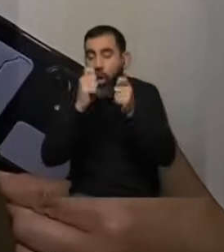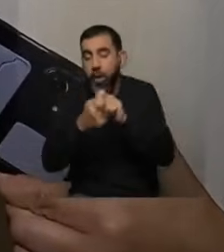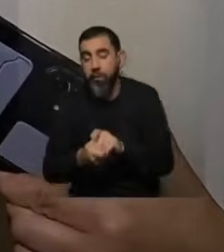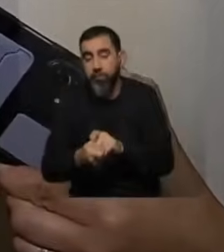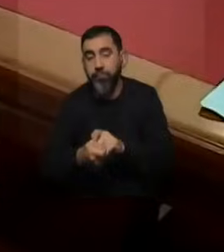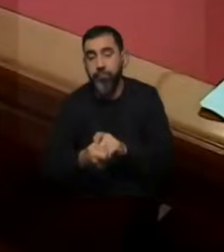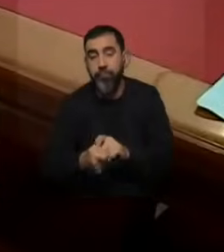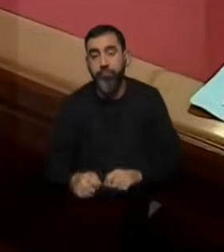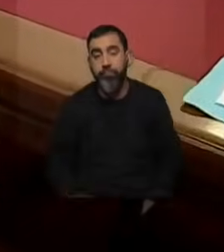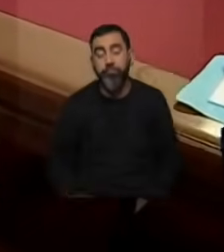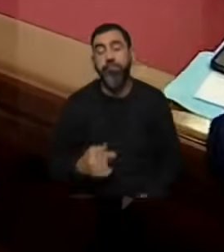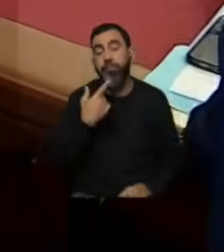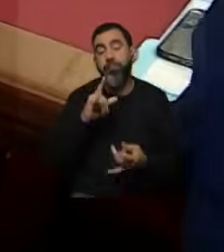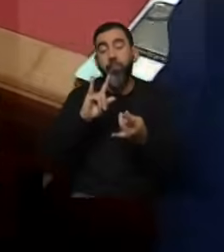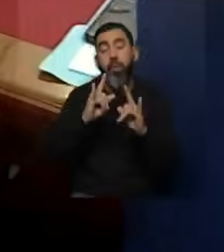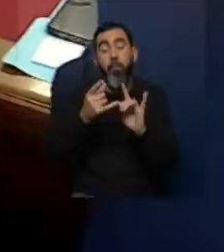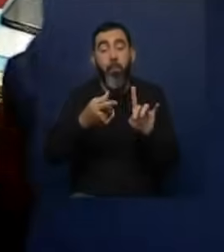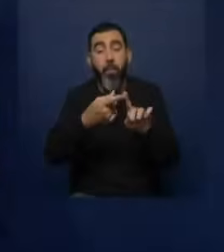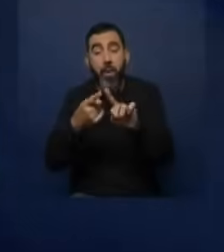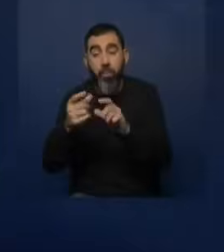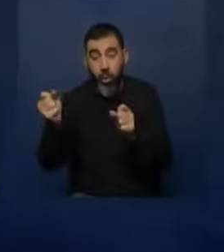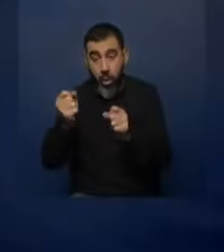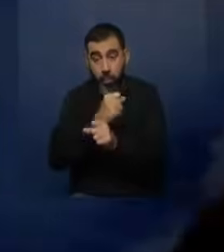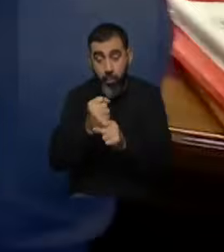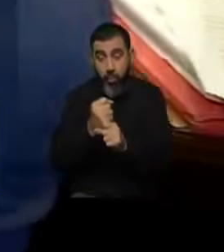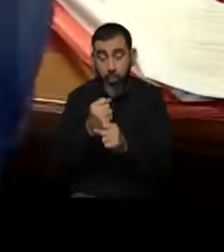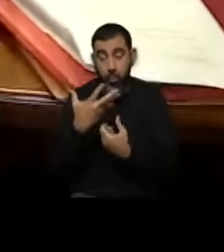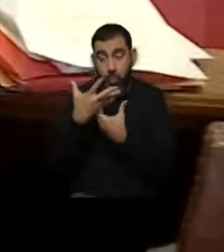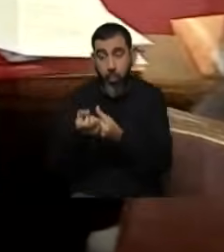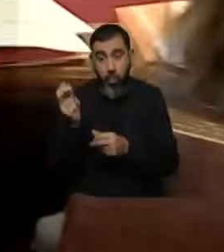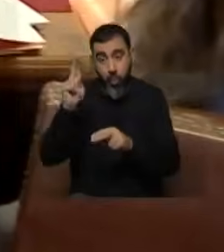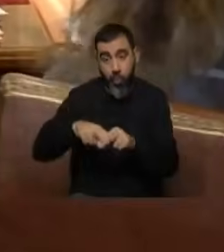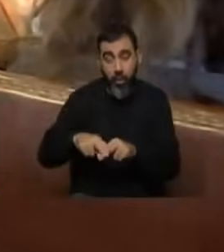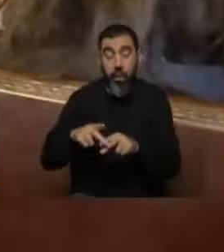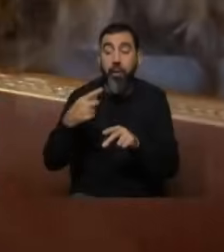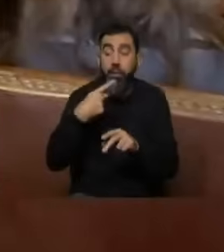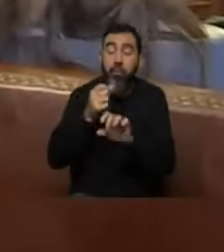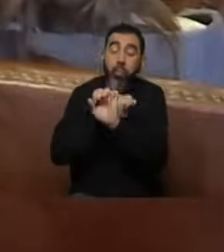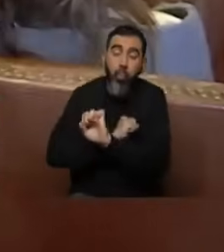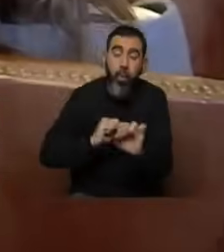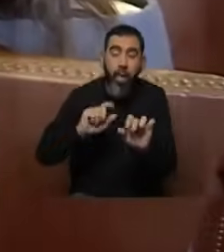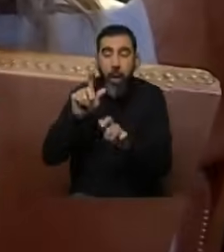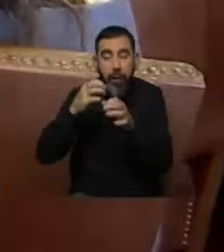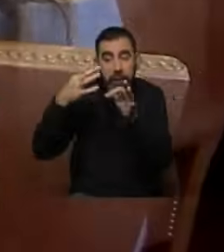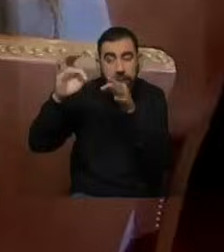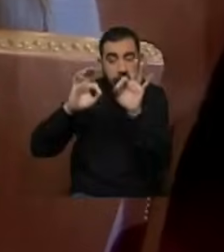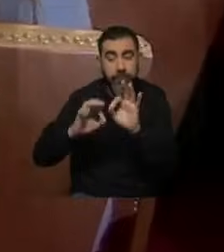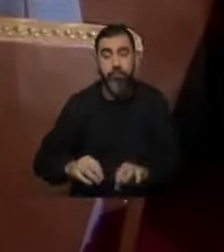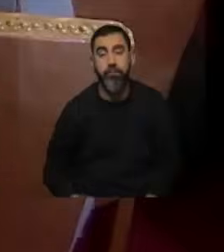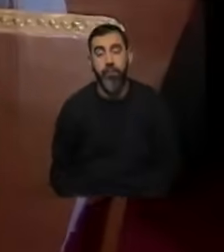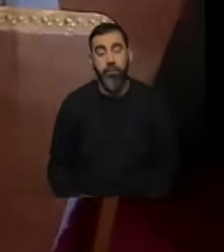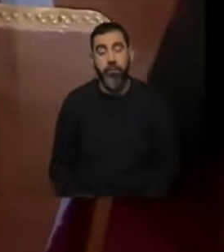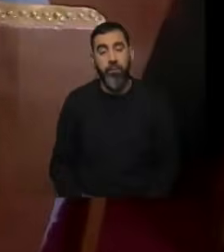planteo es en la medida que el parlamento esté de acuerdo con aprobar la estancia entienden que podrían hacerse algunas correcciones a este